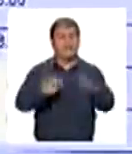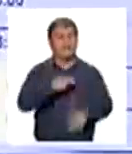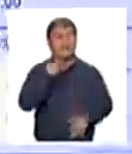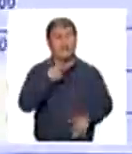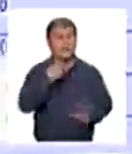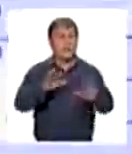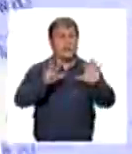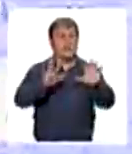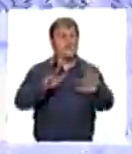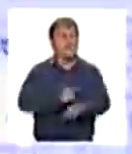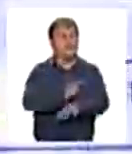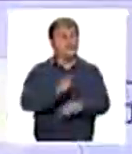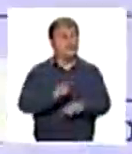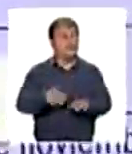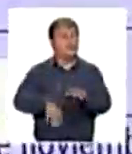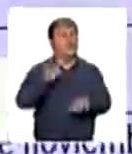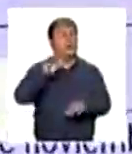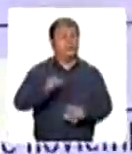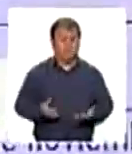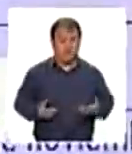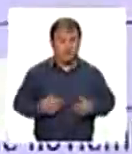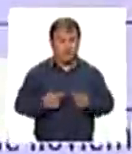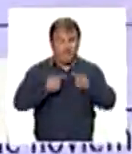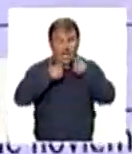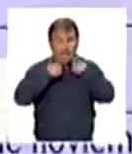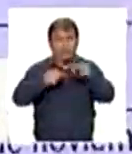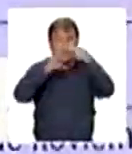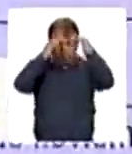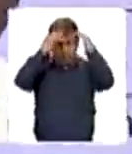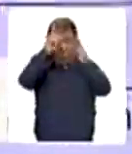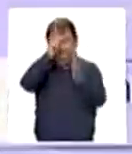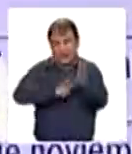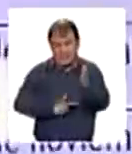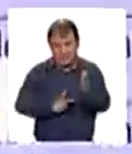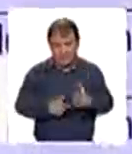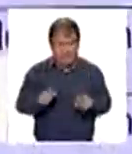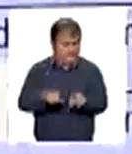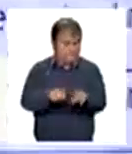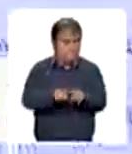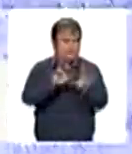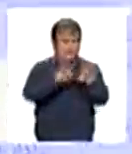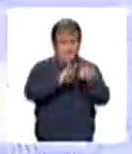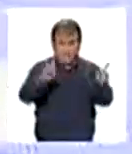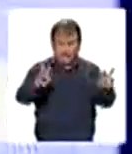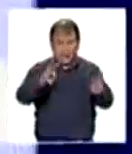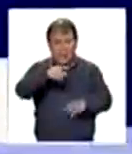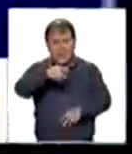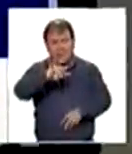las 10 horas. Publicación de la lista de ganadores en la misma página